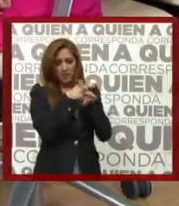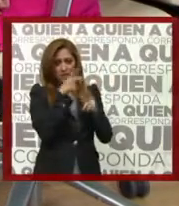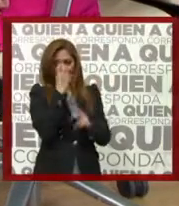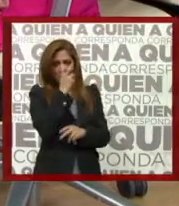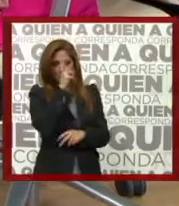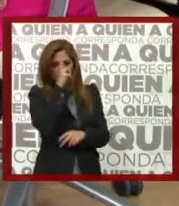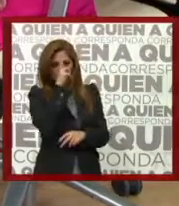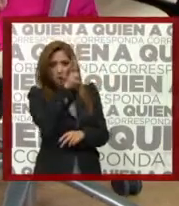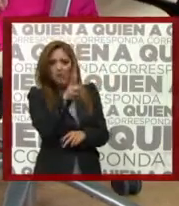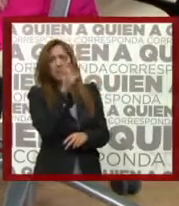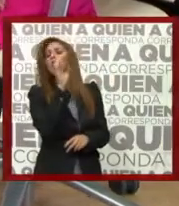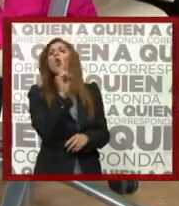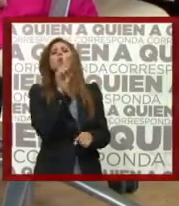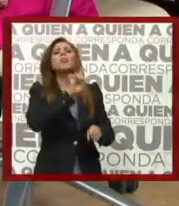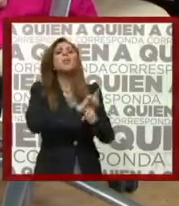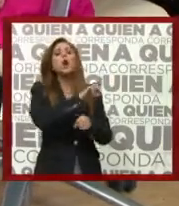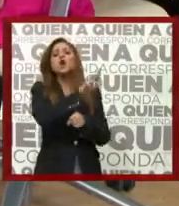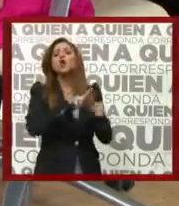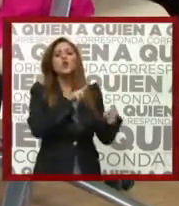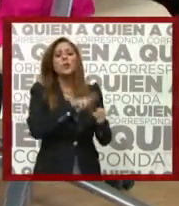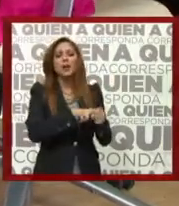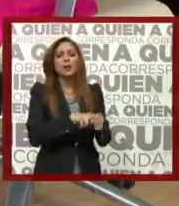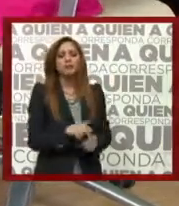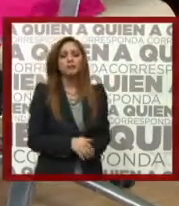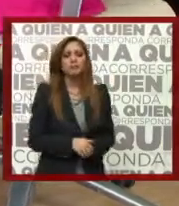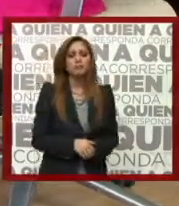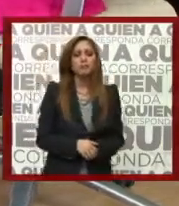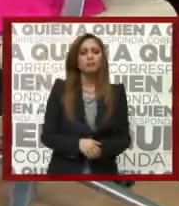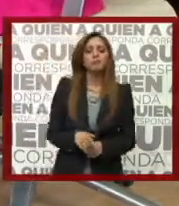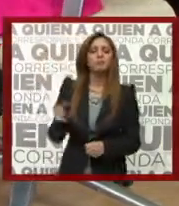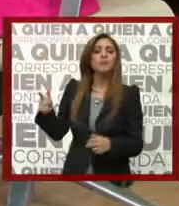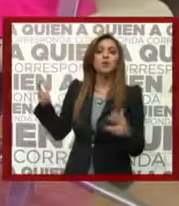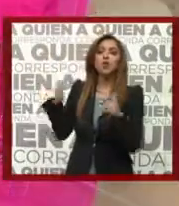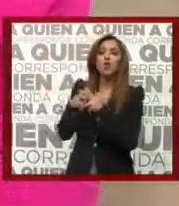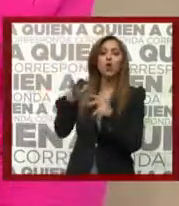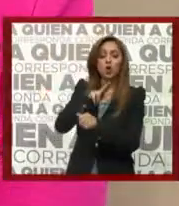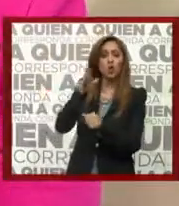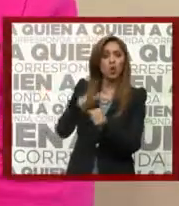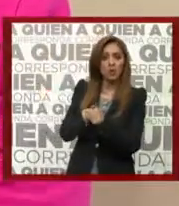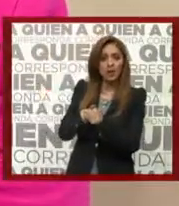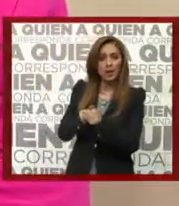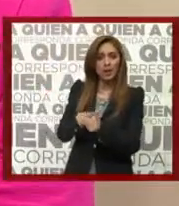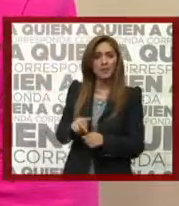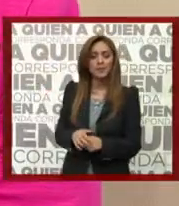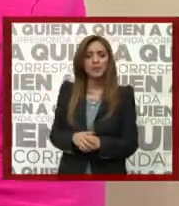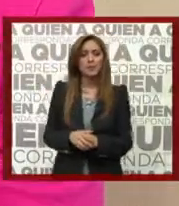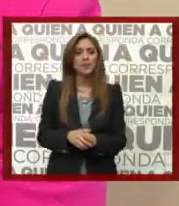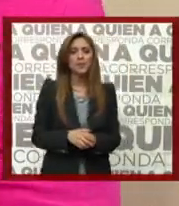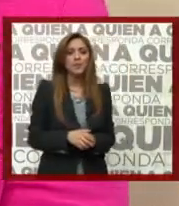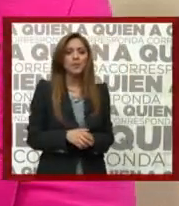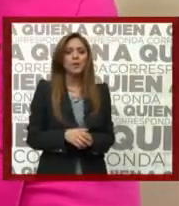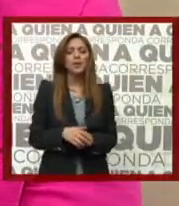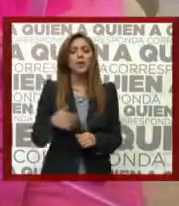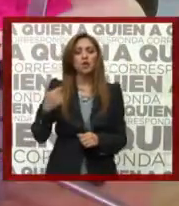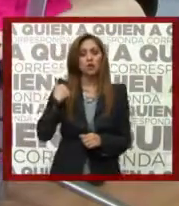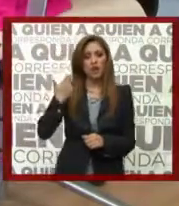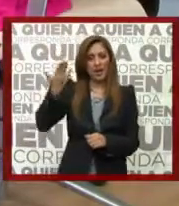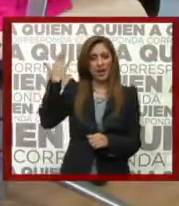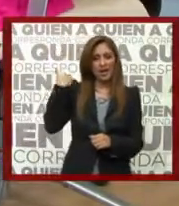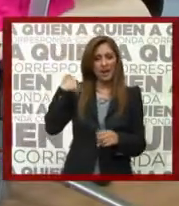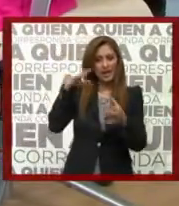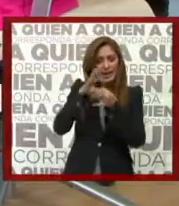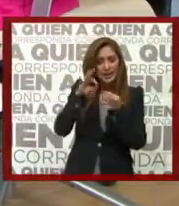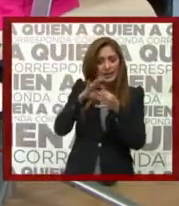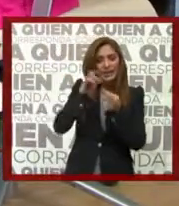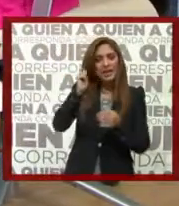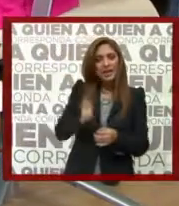violencia o es un agarrón del día? Porque pueden existir. Es un agarrón del día. Pero es que no llega la violencia. ¿Cuándo? Es que viene una gran diferencia. Y era lo que te decía yo. Un